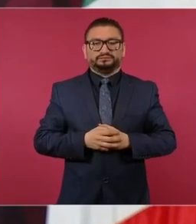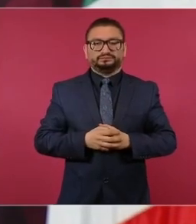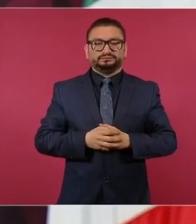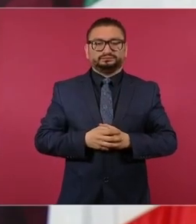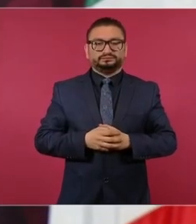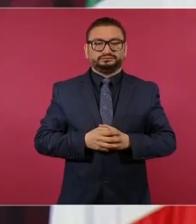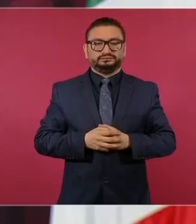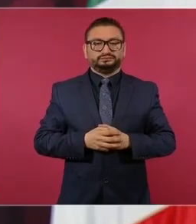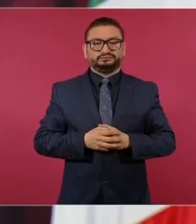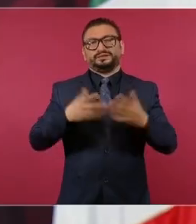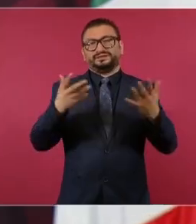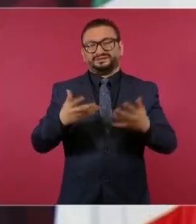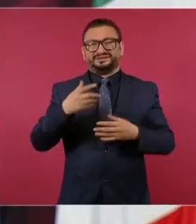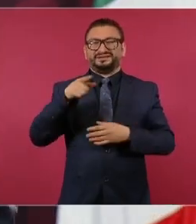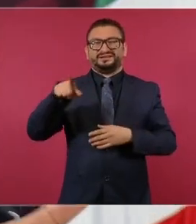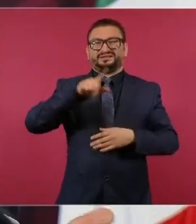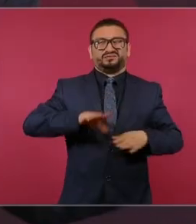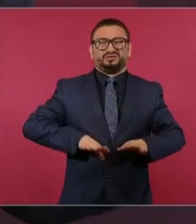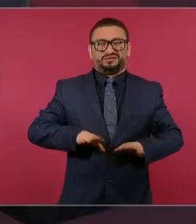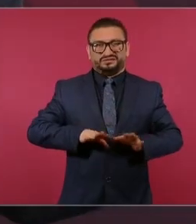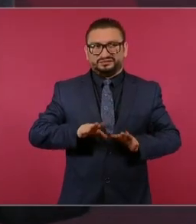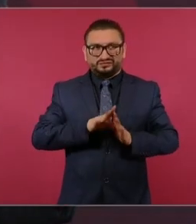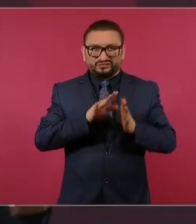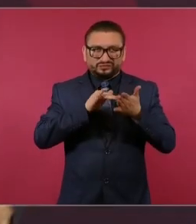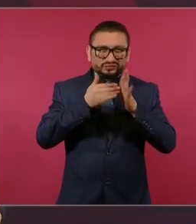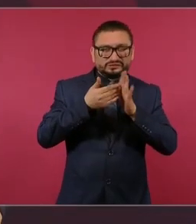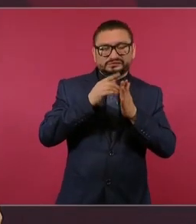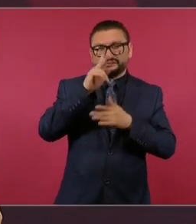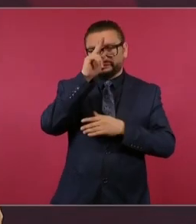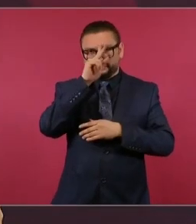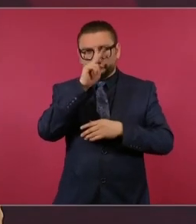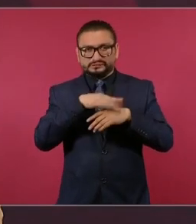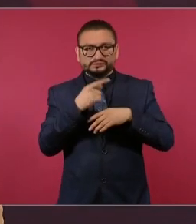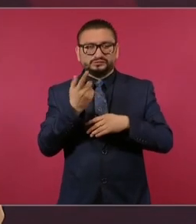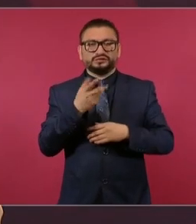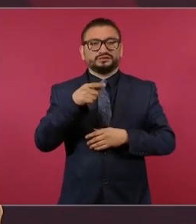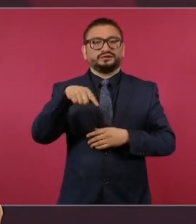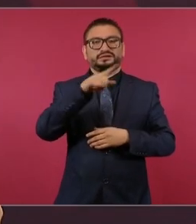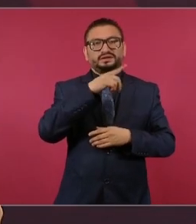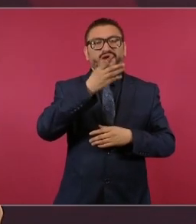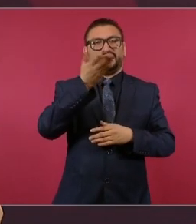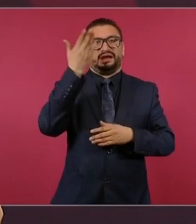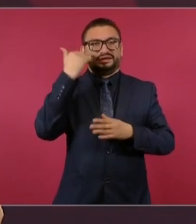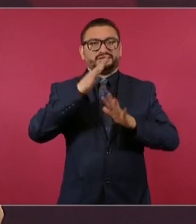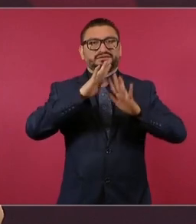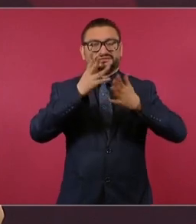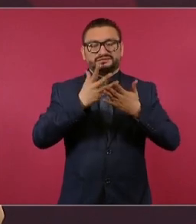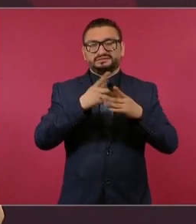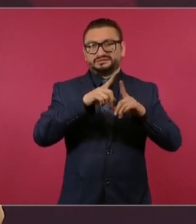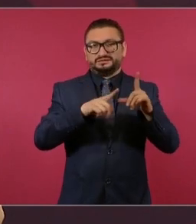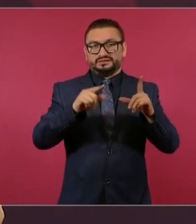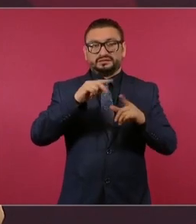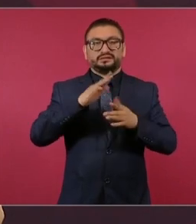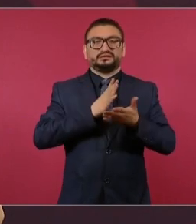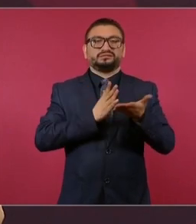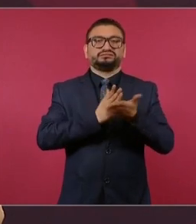Y pues era una actitud precavida porque ya nos habían invadido.